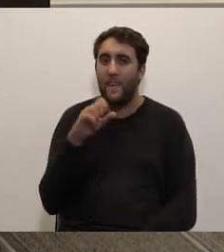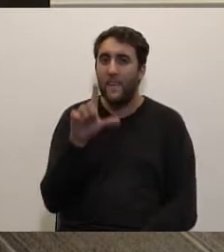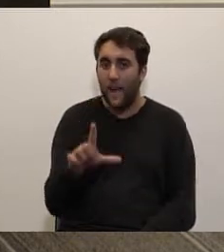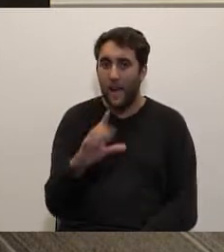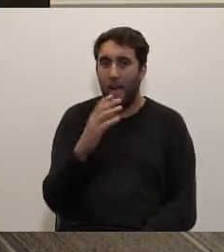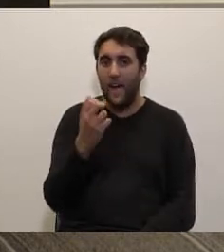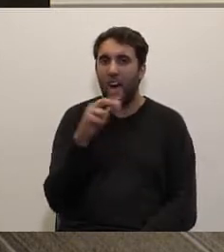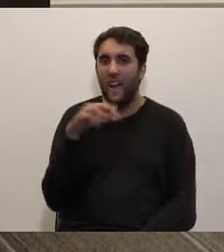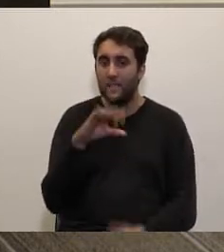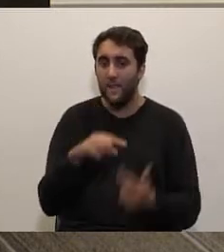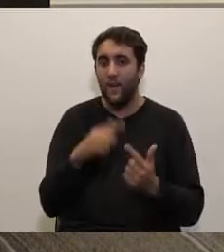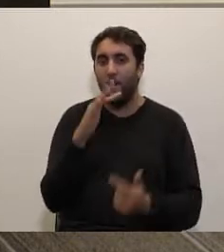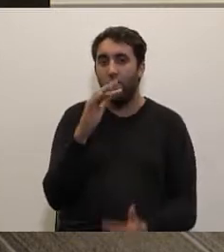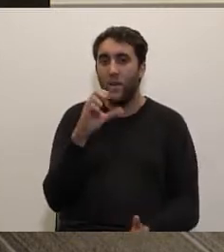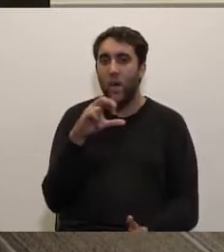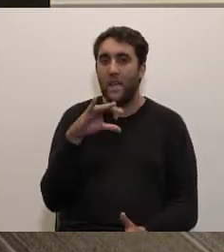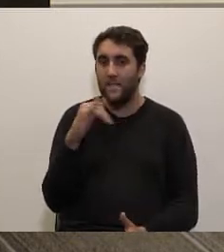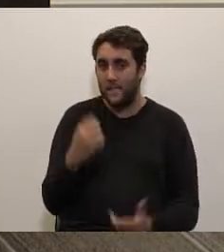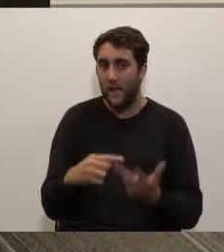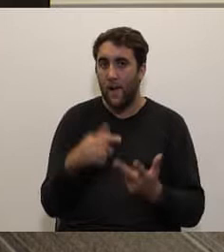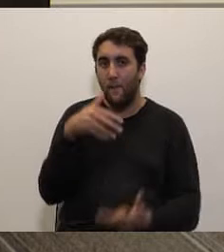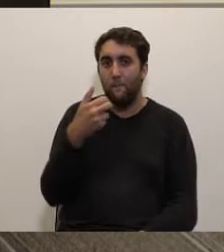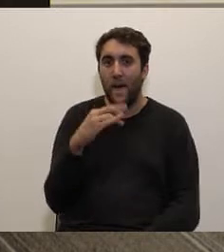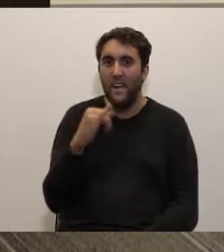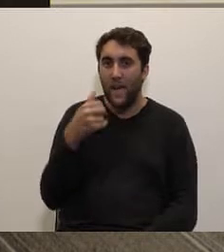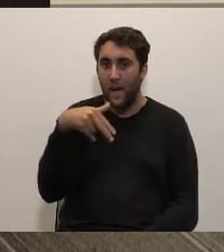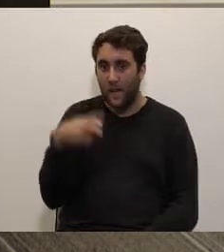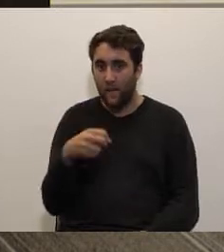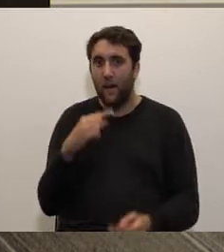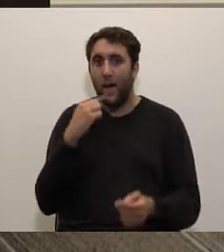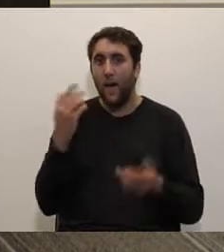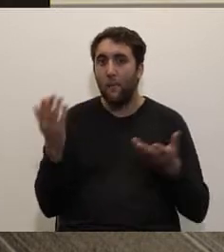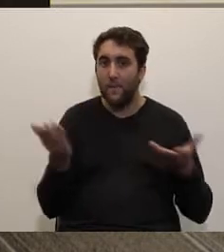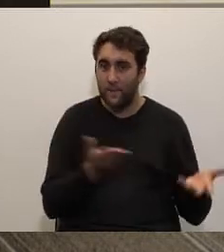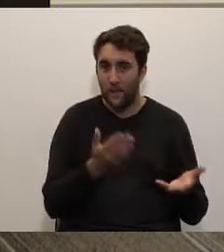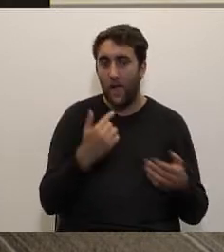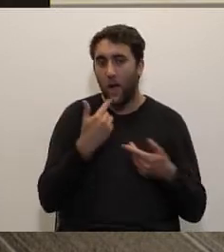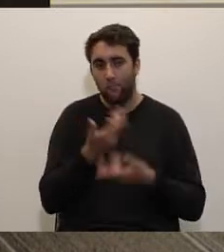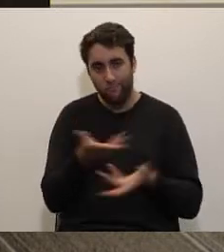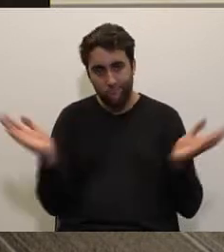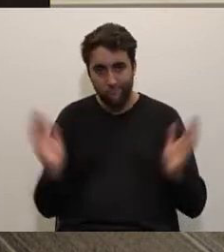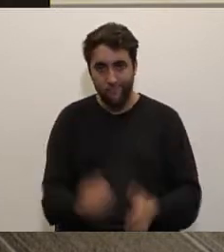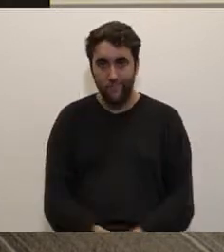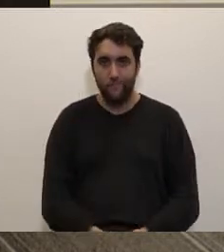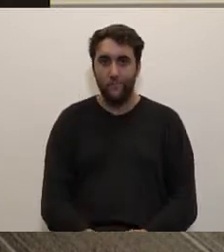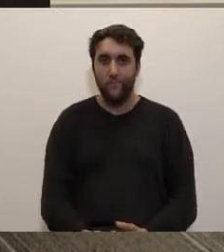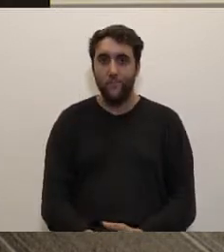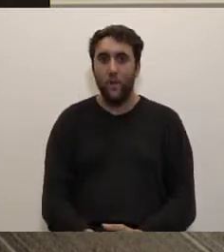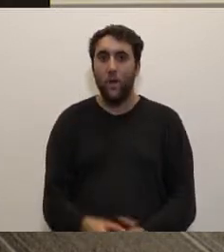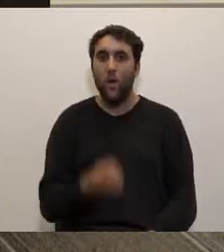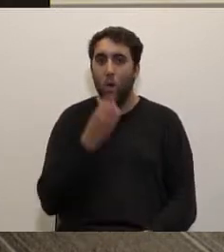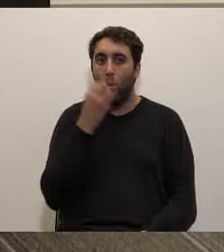Carranza, Florencia Gatarola y Mariana Fossati, quien los presentará acá. Los dejo.